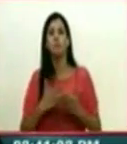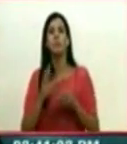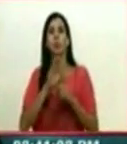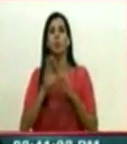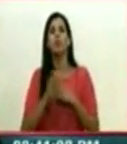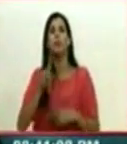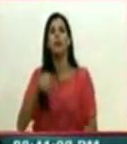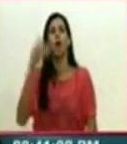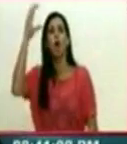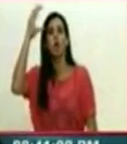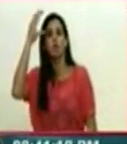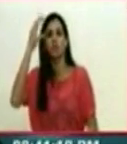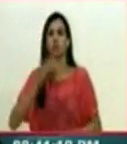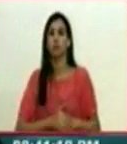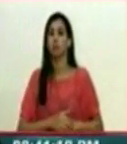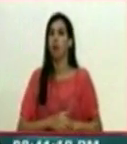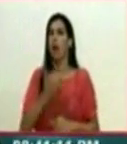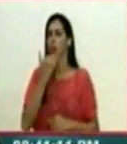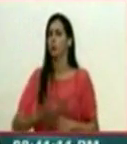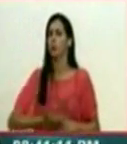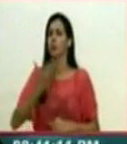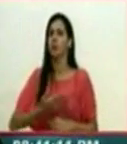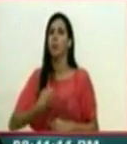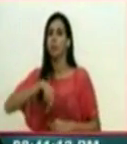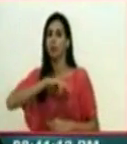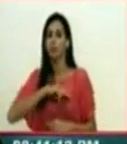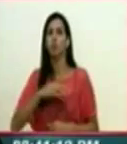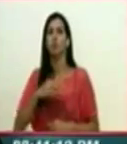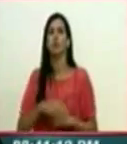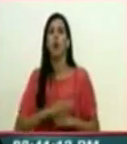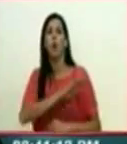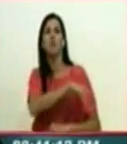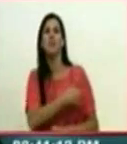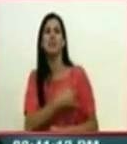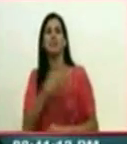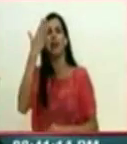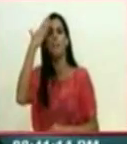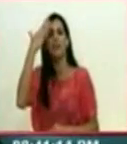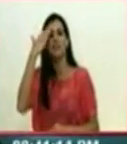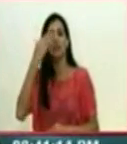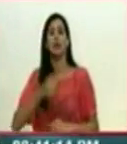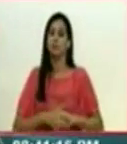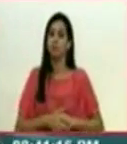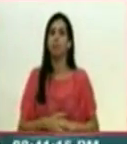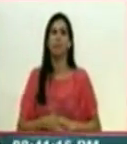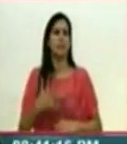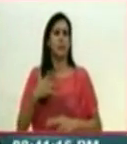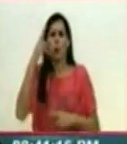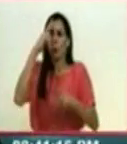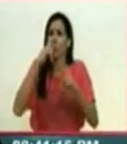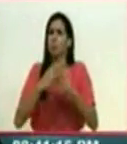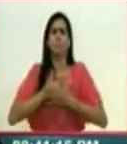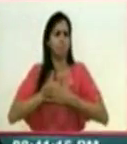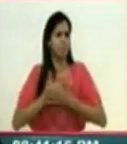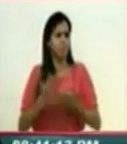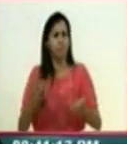como un nivel extremadamente importante. Para nosotros, a La Sapienza, esto significa tener el honor y la máxima